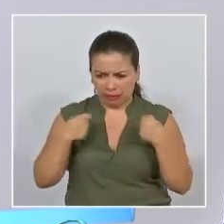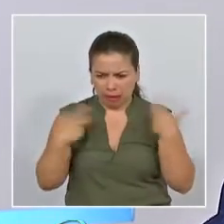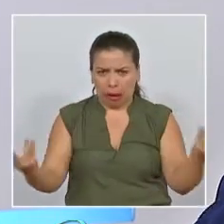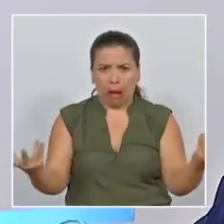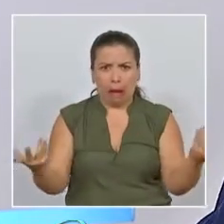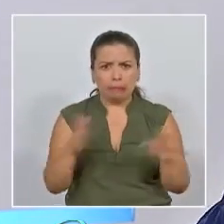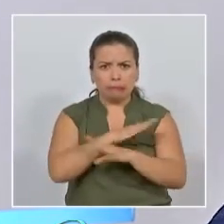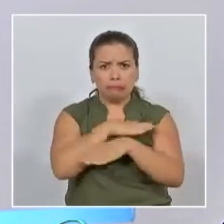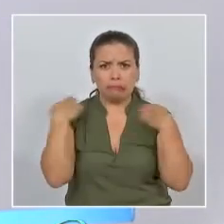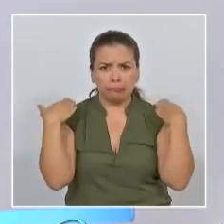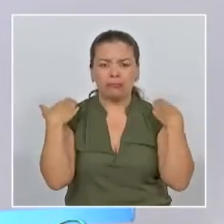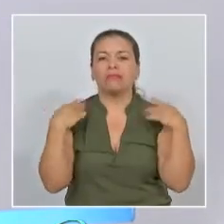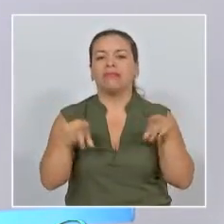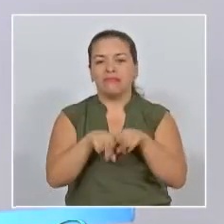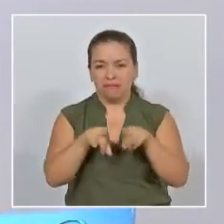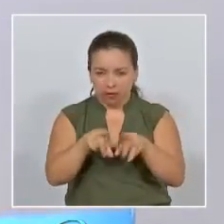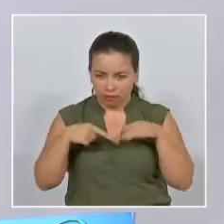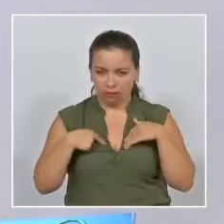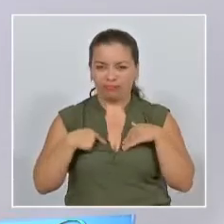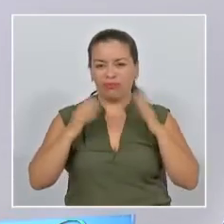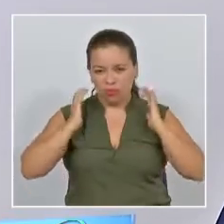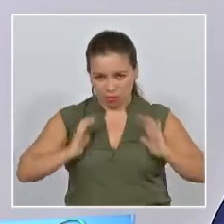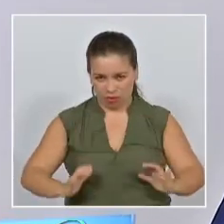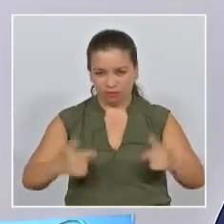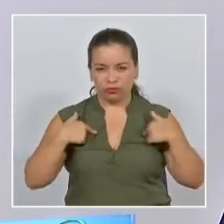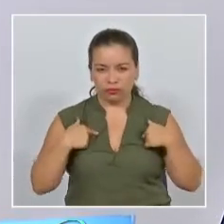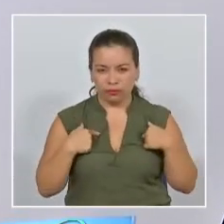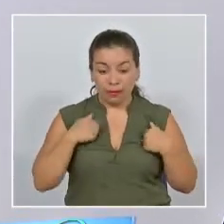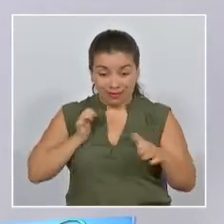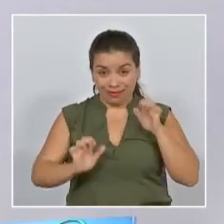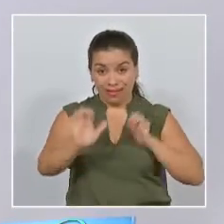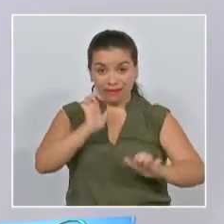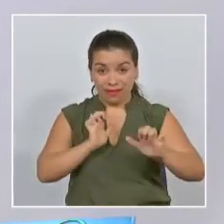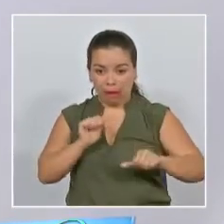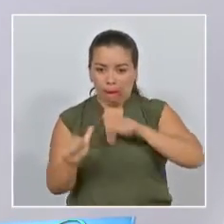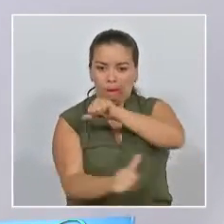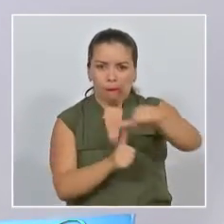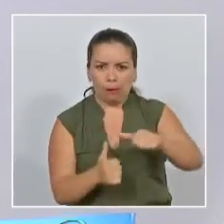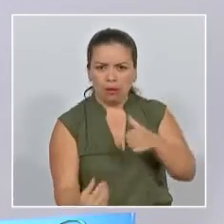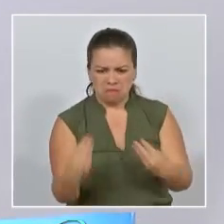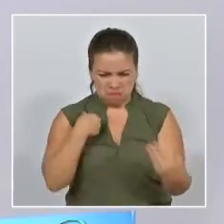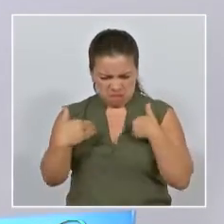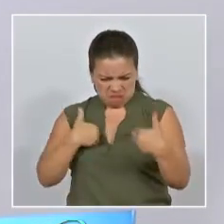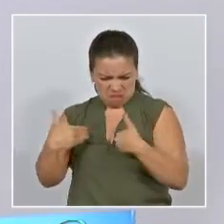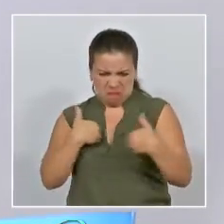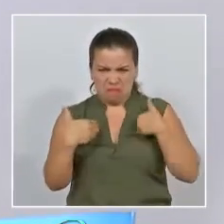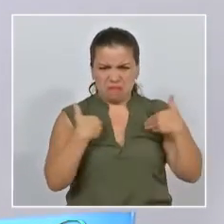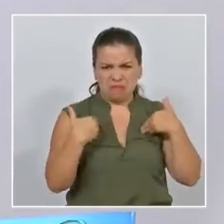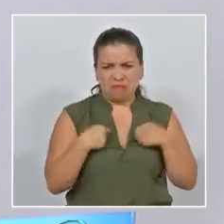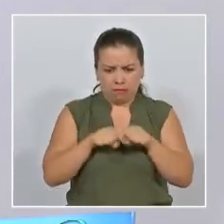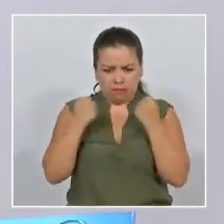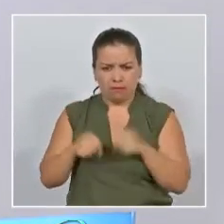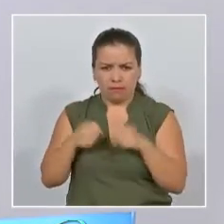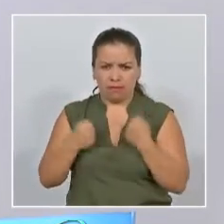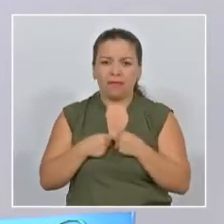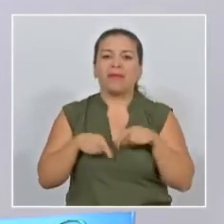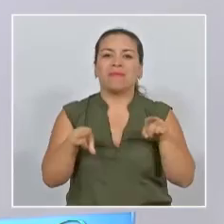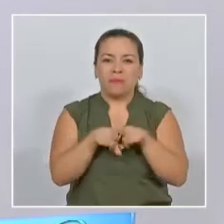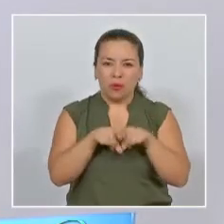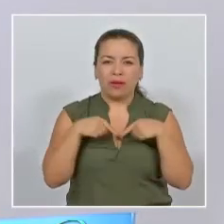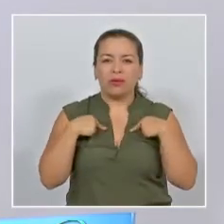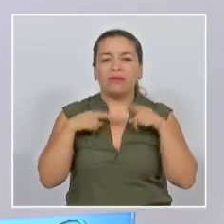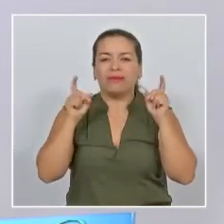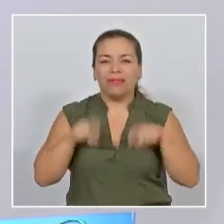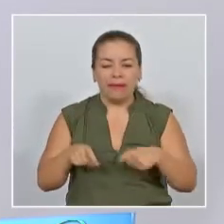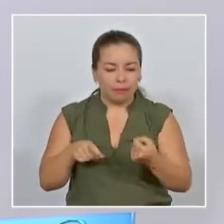nuestras que fueron hechas para defendernos empiezan a atacarnos. Empiezan a autodestruirnos. Por eso uno tiene que dar medicamentos